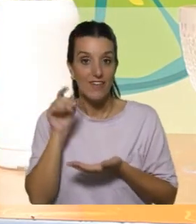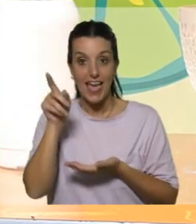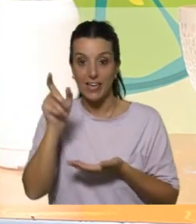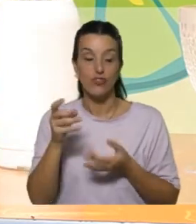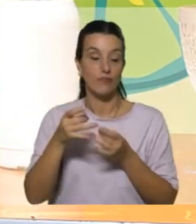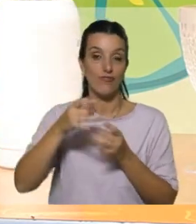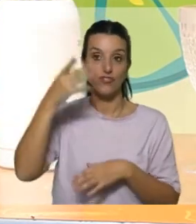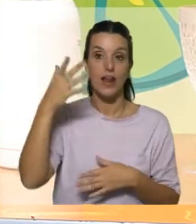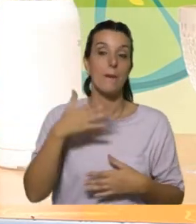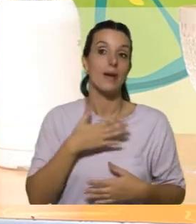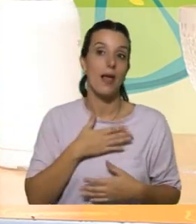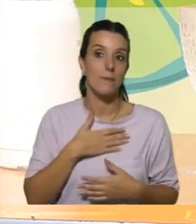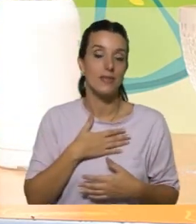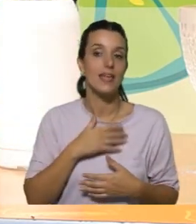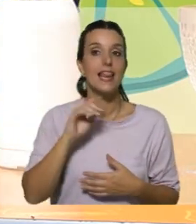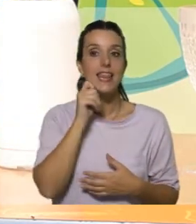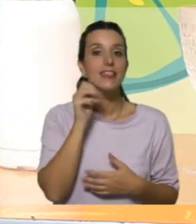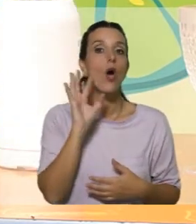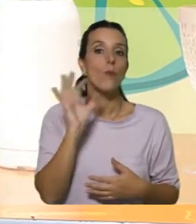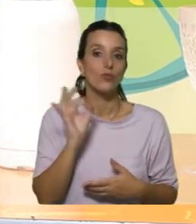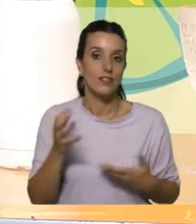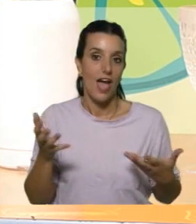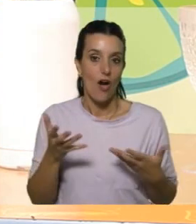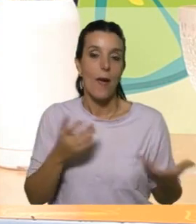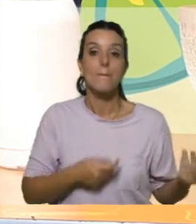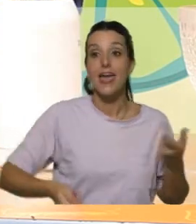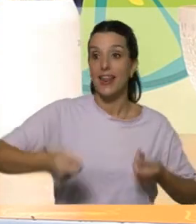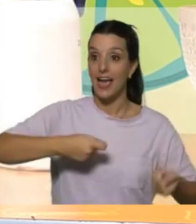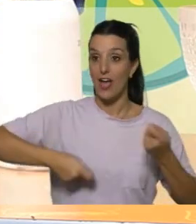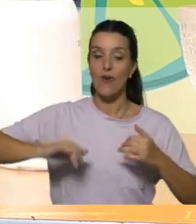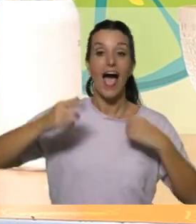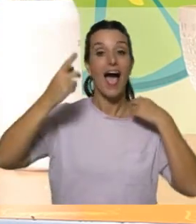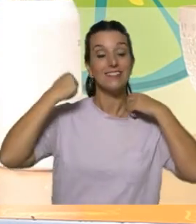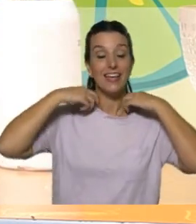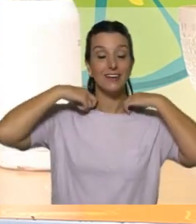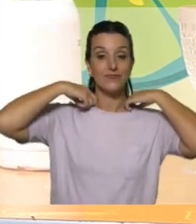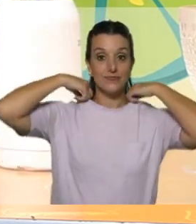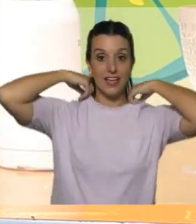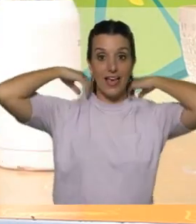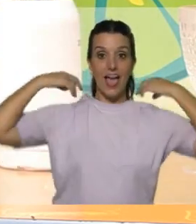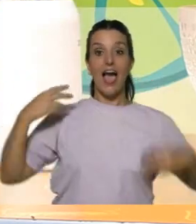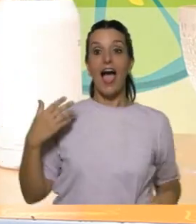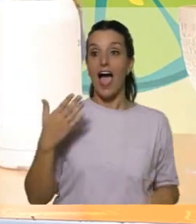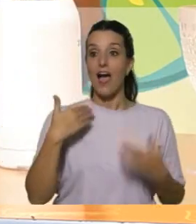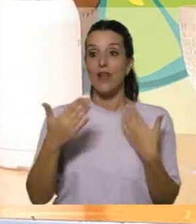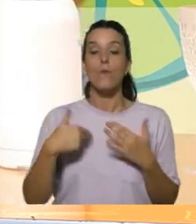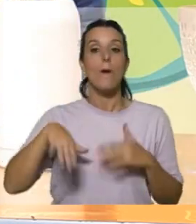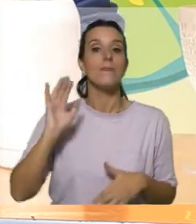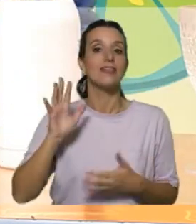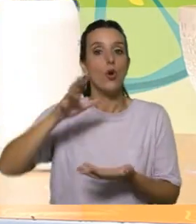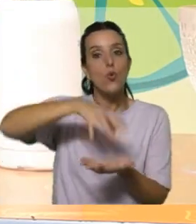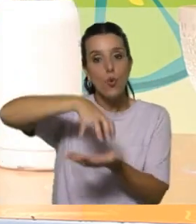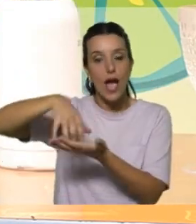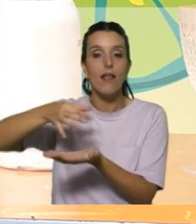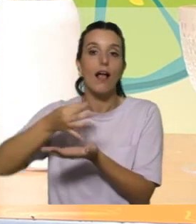parece que es una buena oportunidad en el mercado, ya que hablábamos ayer de que ahora como que se han incorporado más lugares de café